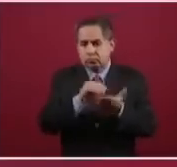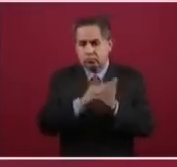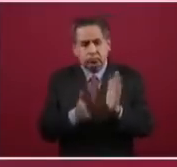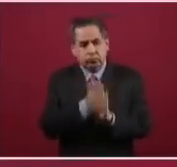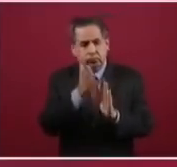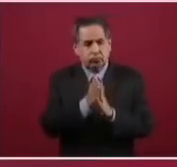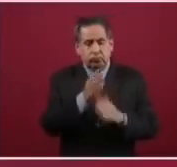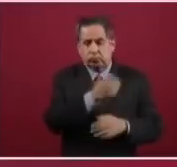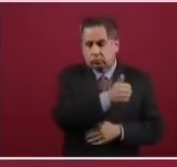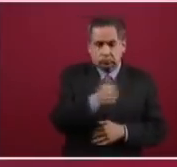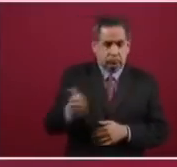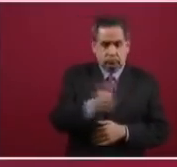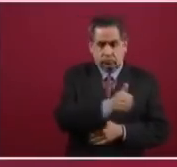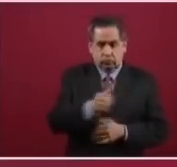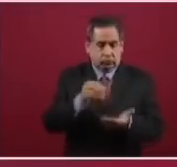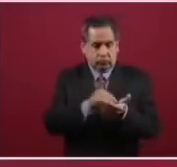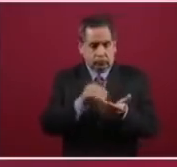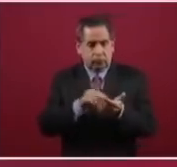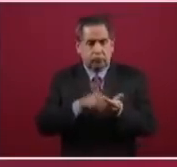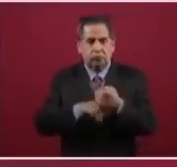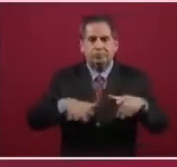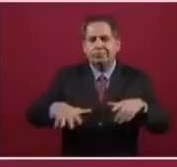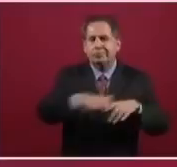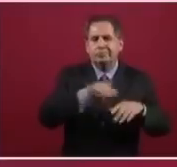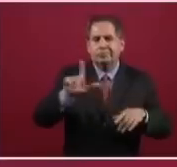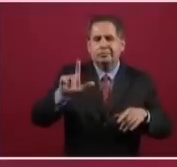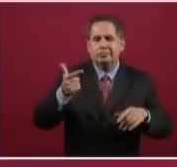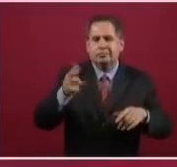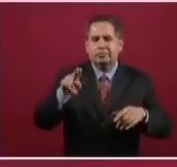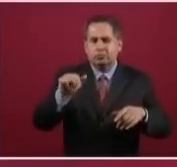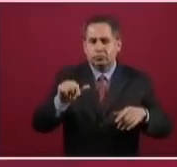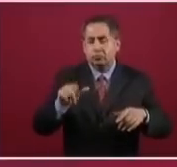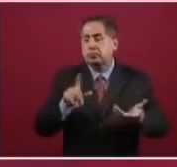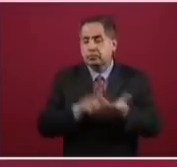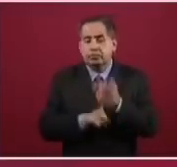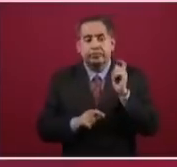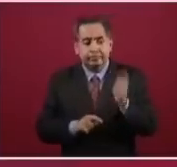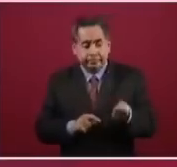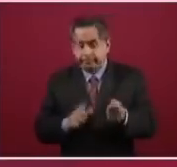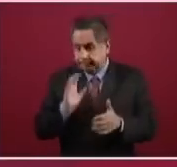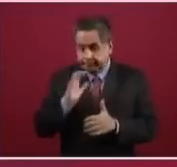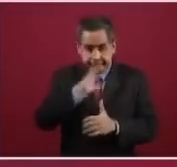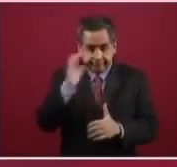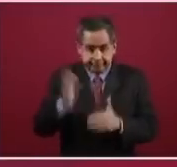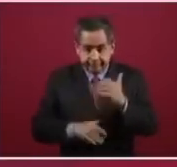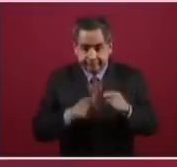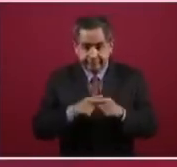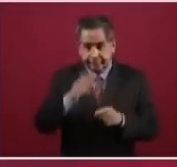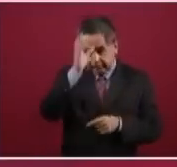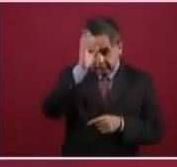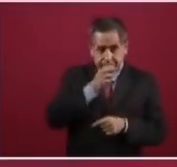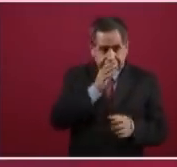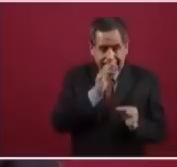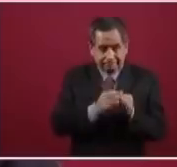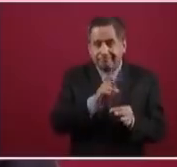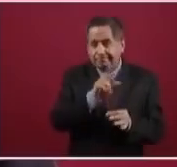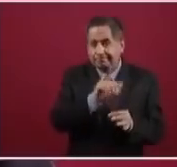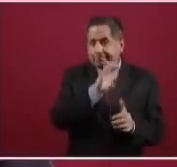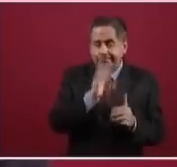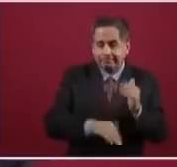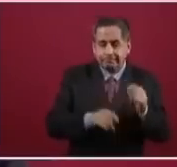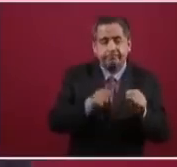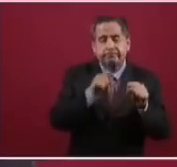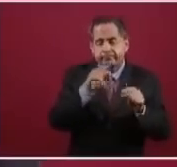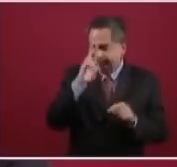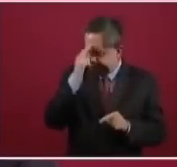pasa de ambos lados en la zona de la laguna la parte que se está construyendo y está casi terminada es la parte de coahuila la parte que va así